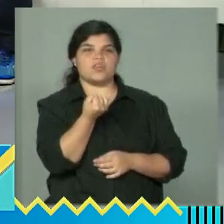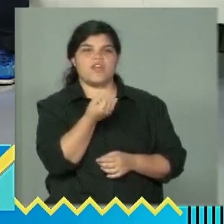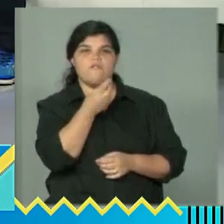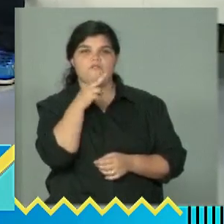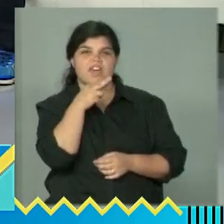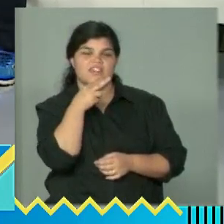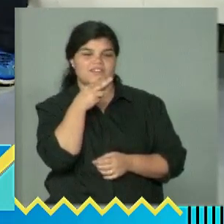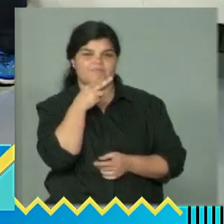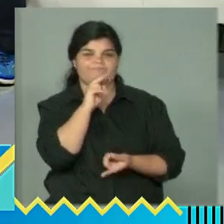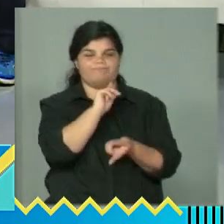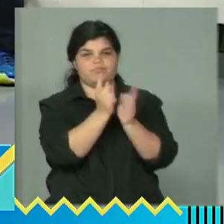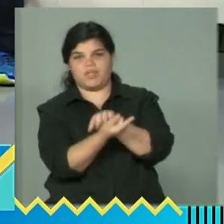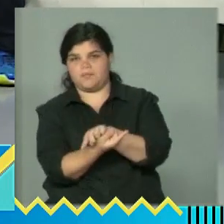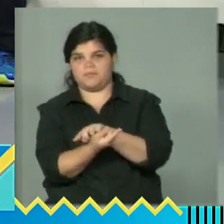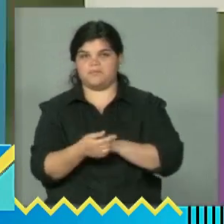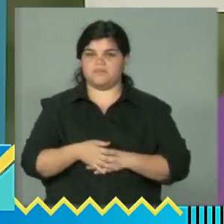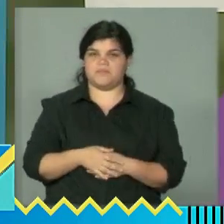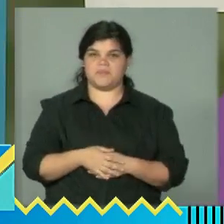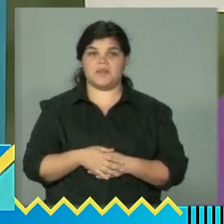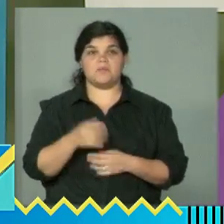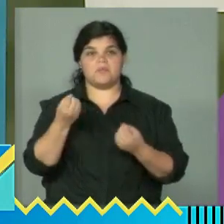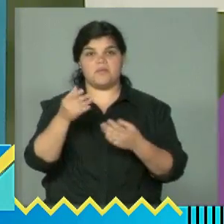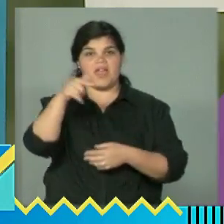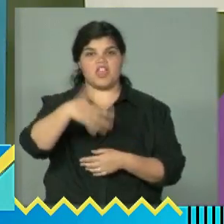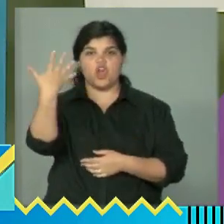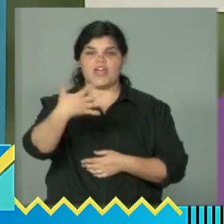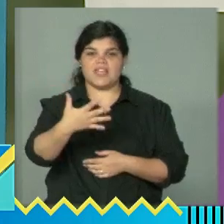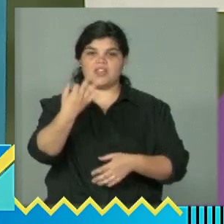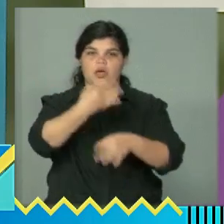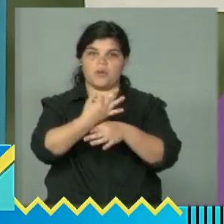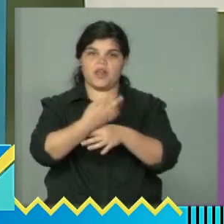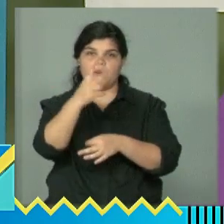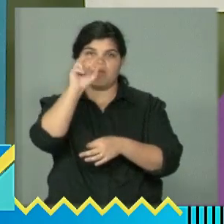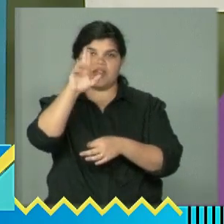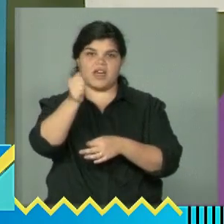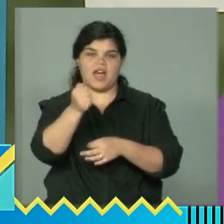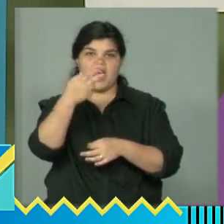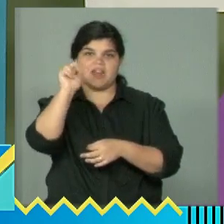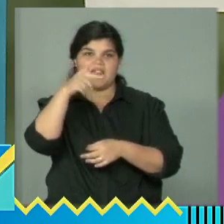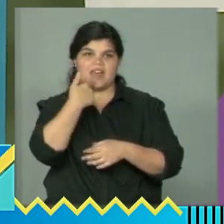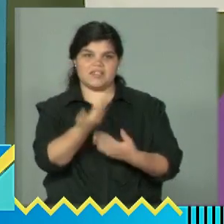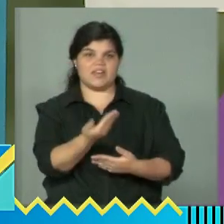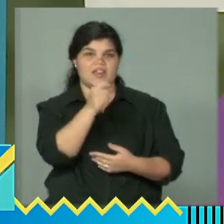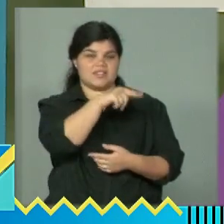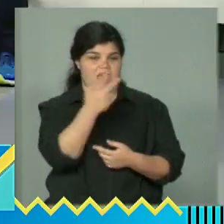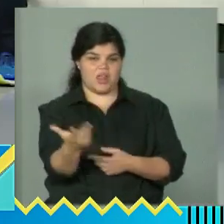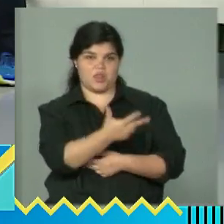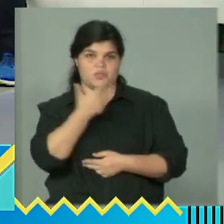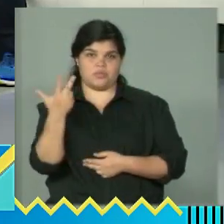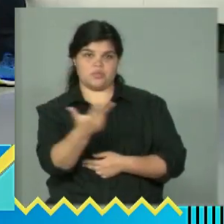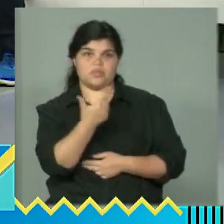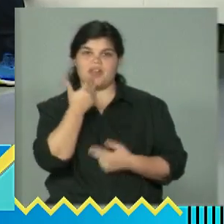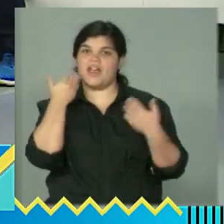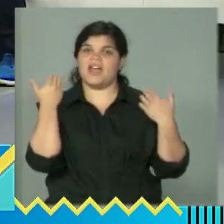quedó NutriGym. NutriGym. Claro, ellos son estudiantes de quinto grado de la Escuela Carmen Vera Arenas. Mari, muchísimas gracias por haber estado acá. Lucho, mil